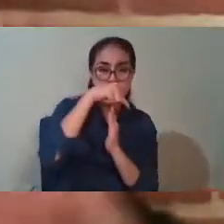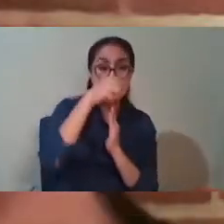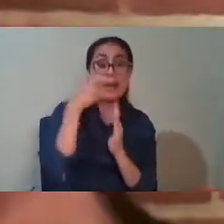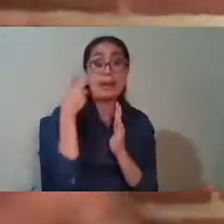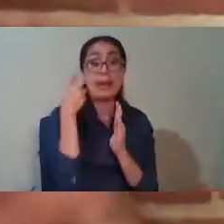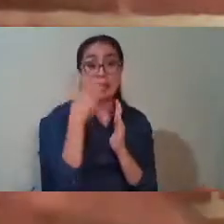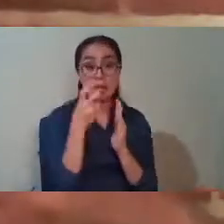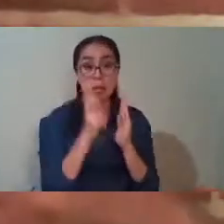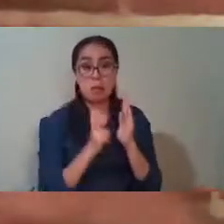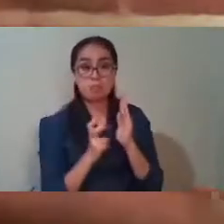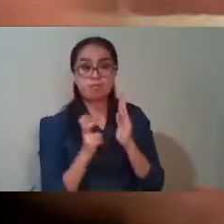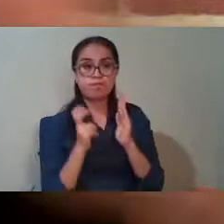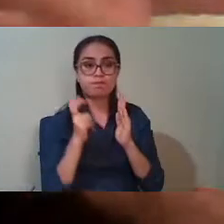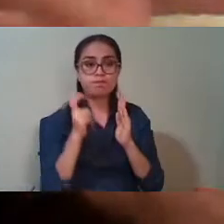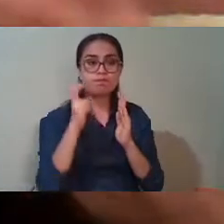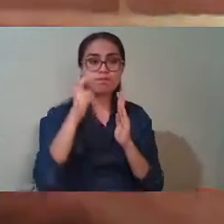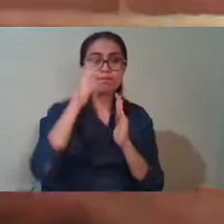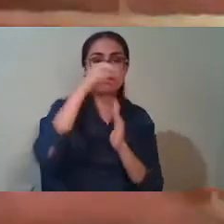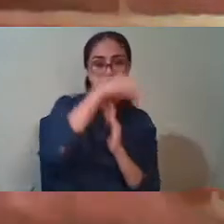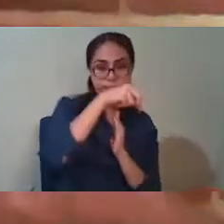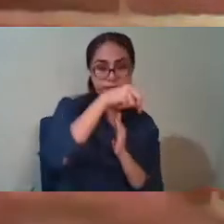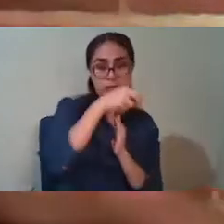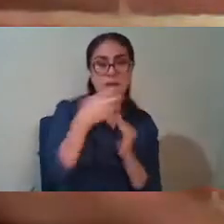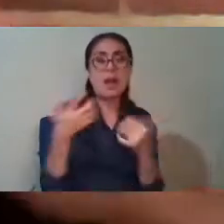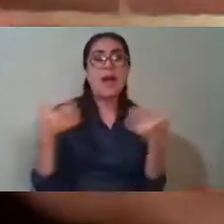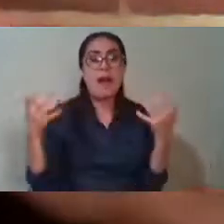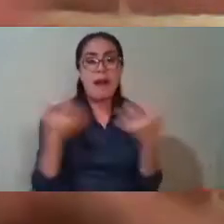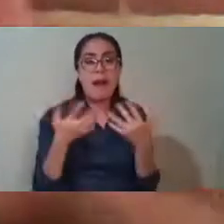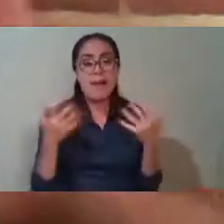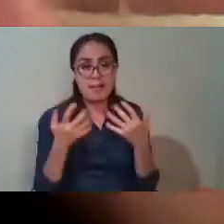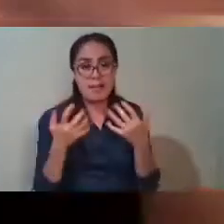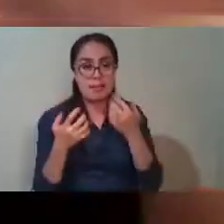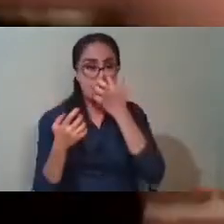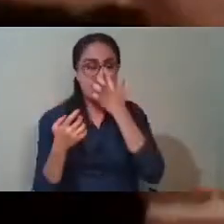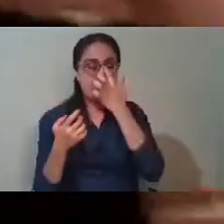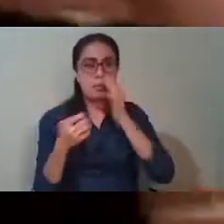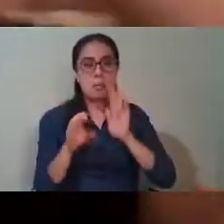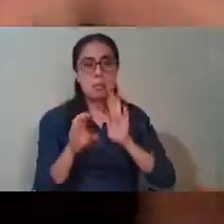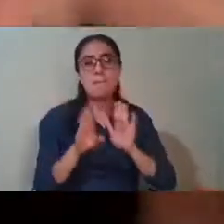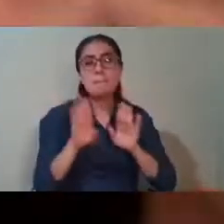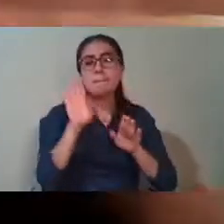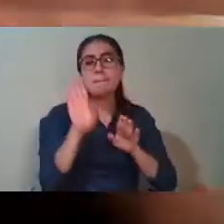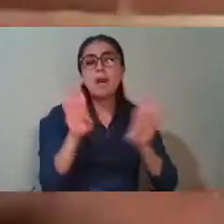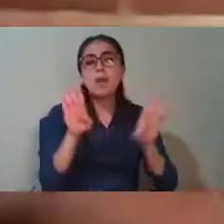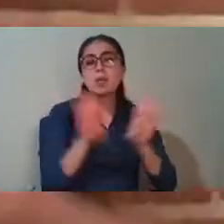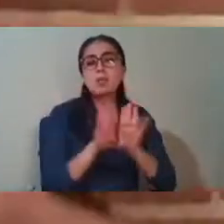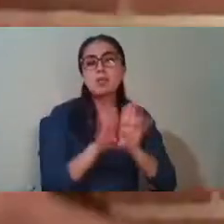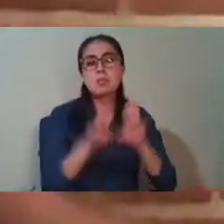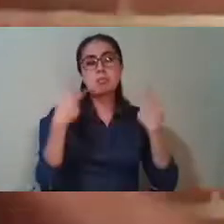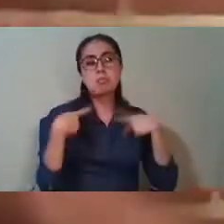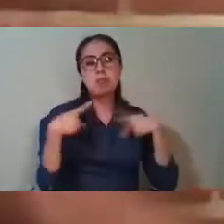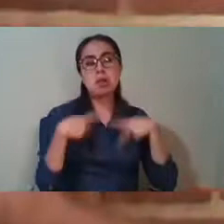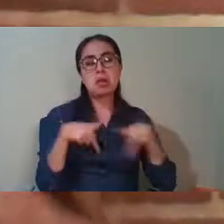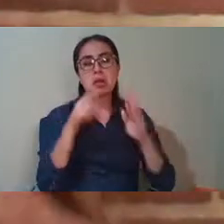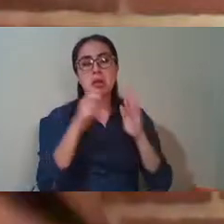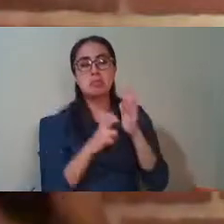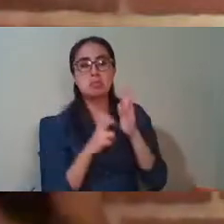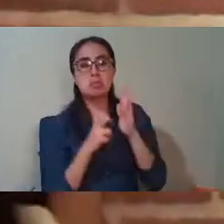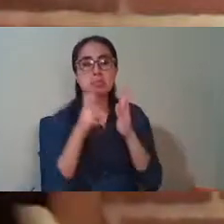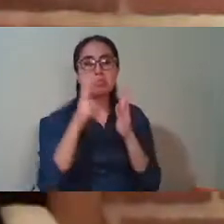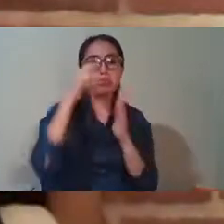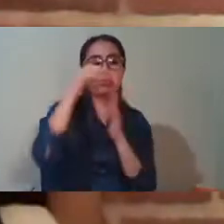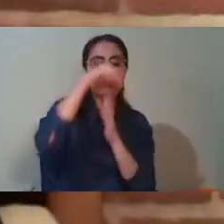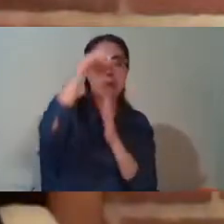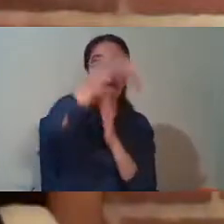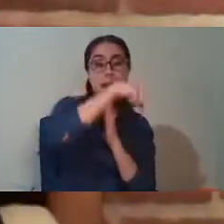Lo pasó haciendo la mímica de quien pasa una pequeña pared. Entró al territorio de